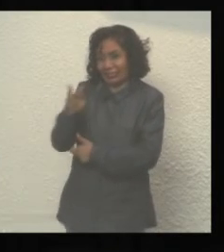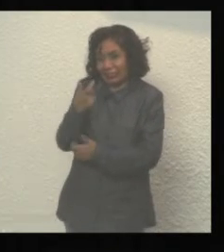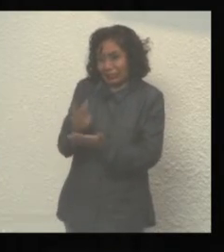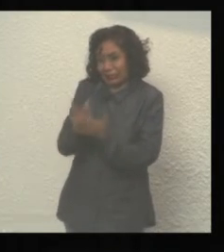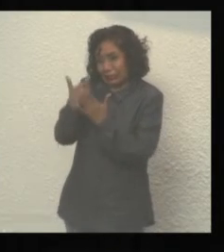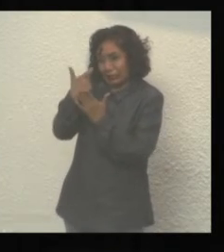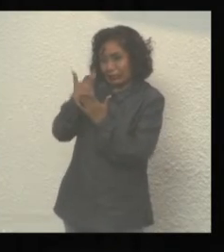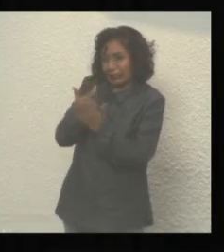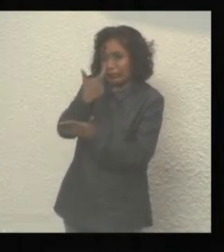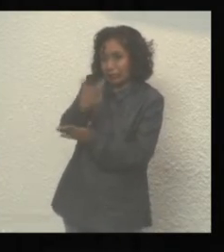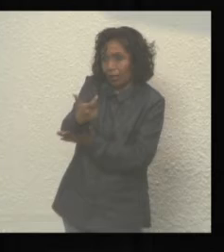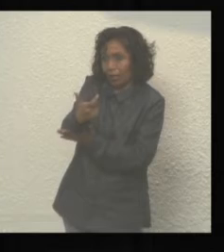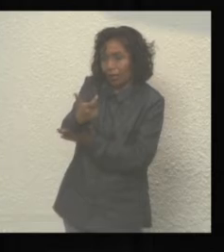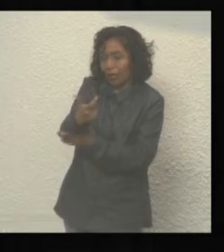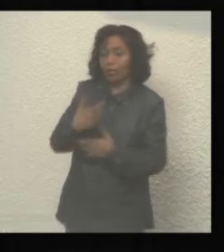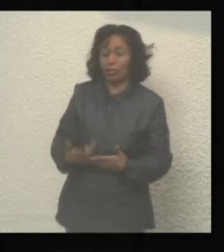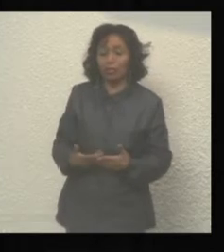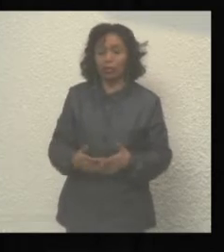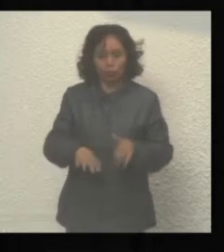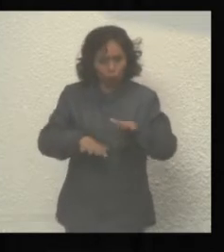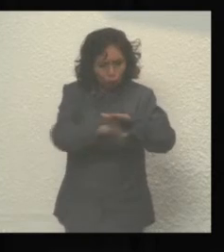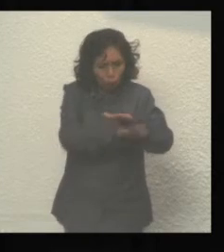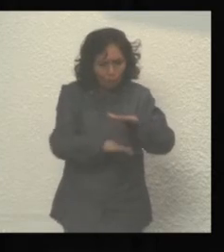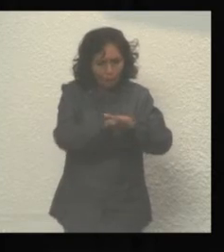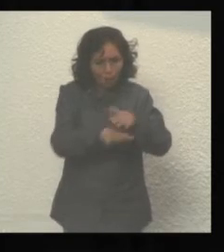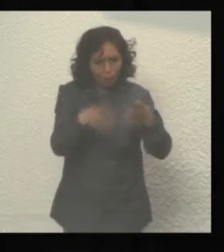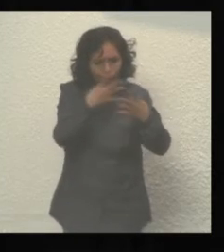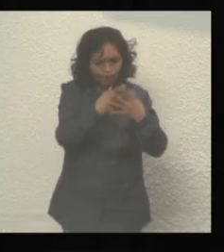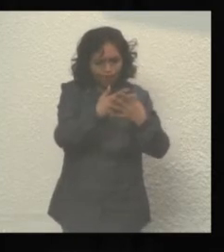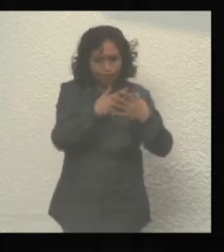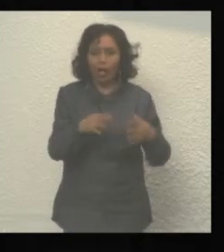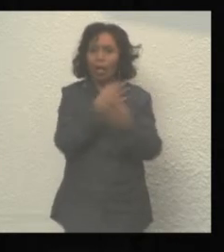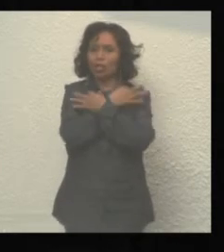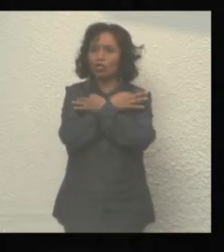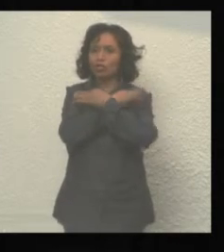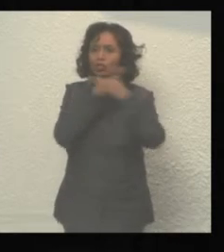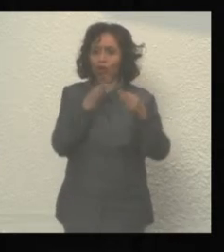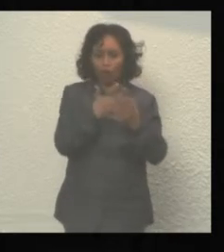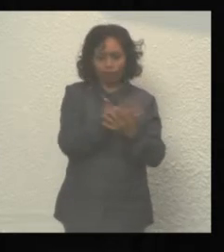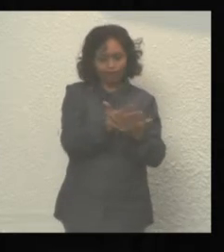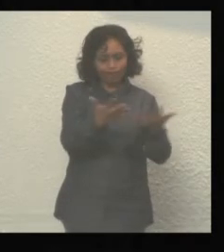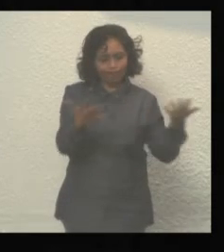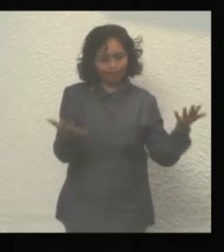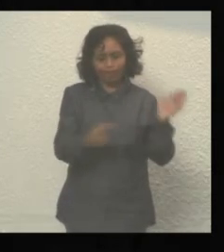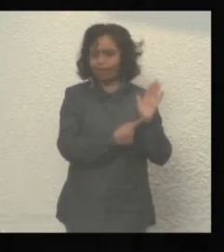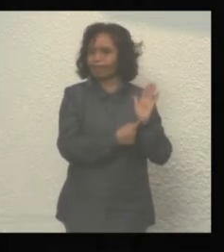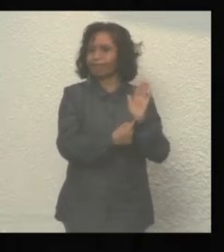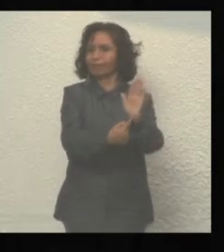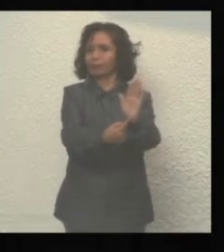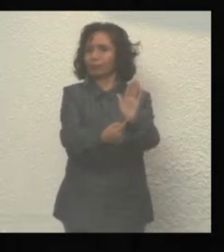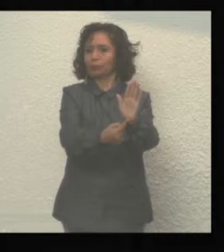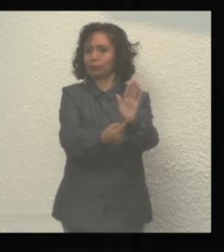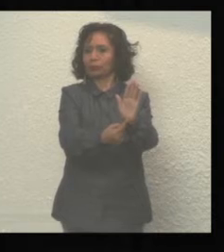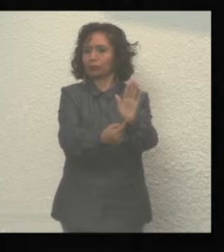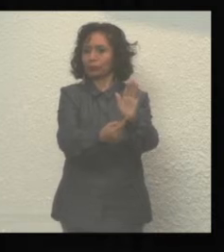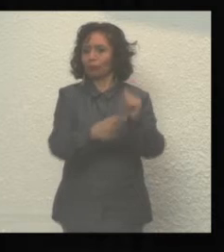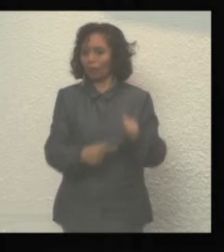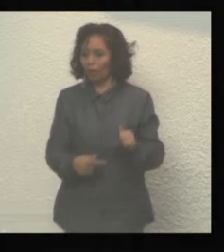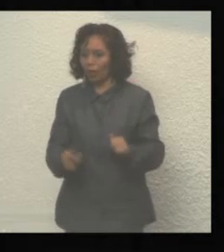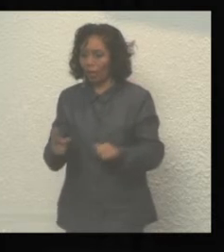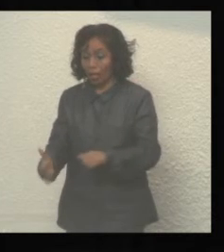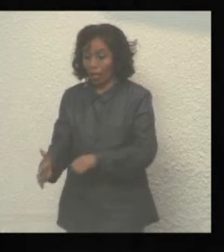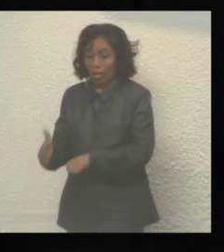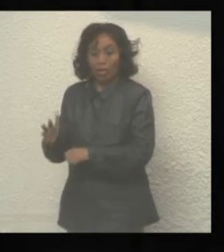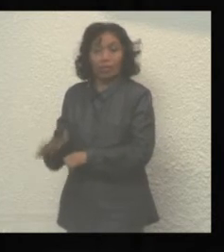Establecimos las bases para que la transparencia se convirtiera en una bandera de nuestra gestión, enterrando la